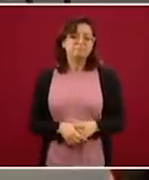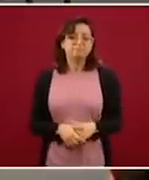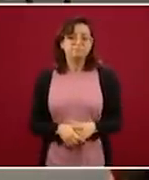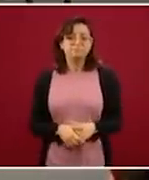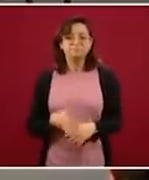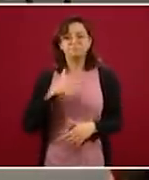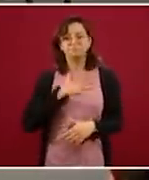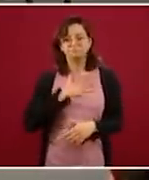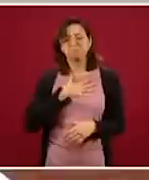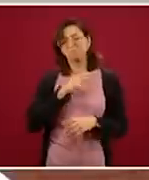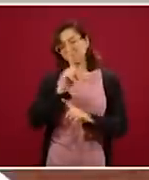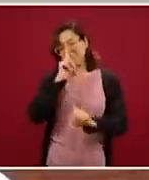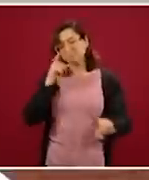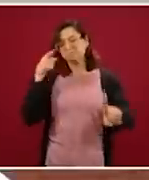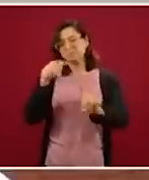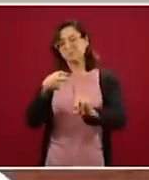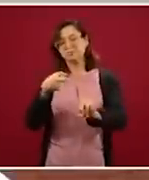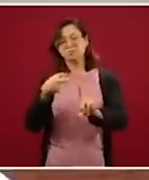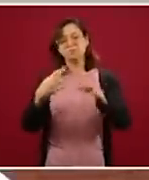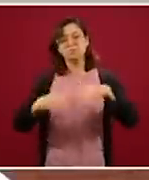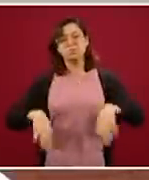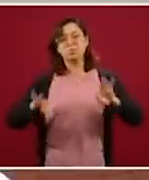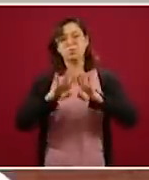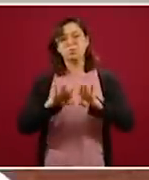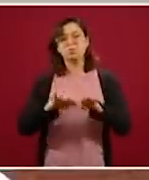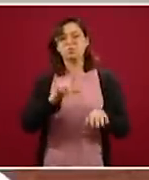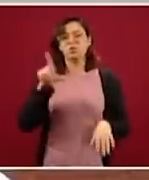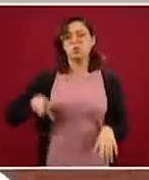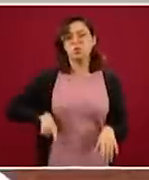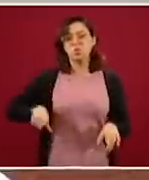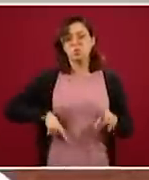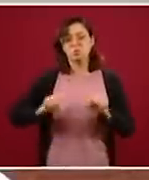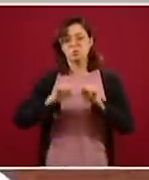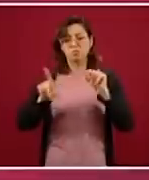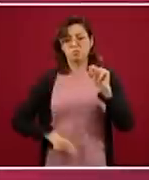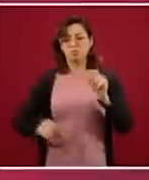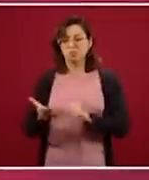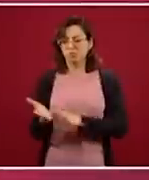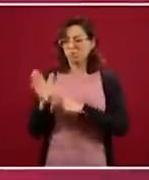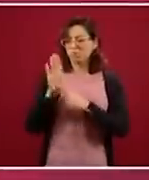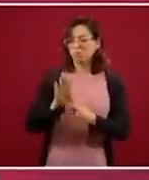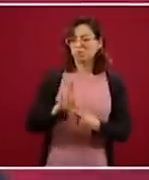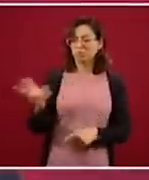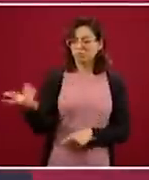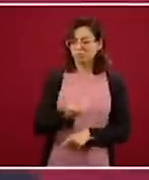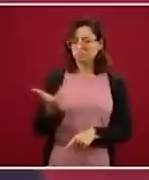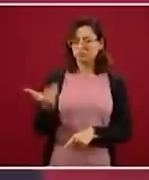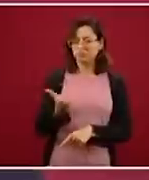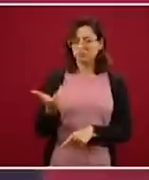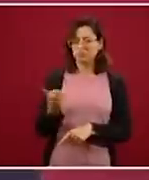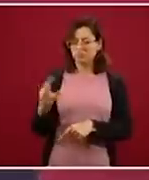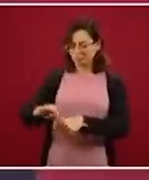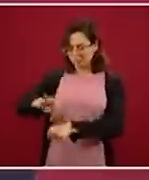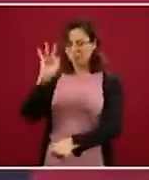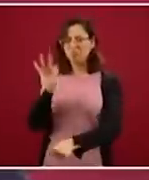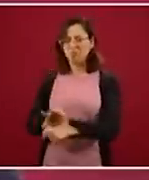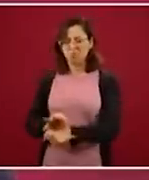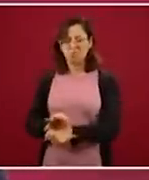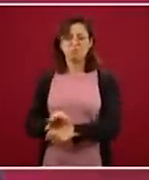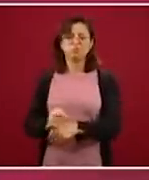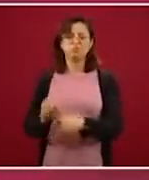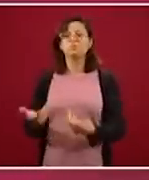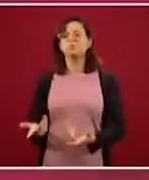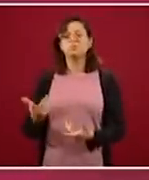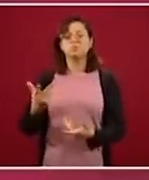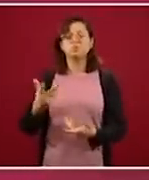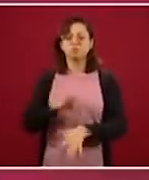Mi punto central es que el Gobierno de México ha demostrado acciones concretas para efecto de proteger y de combatir